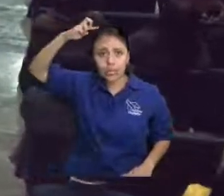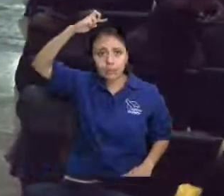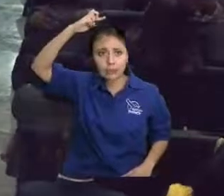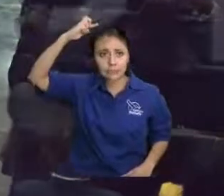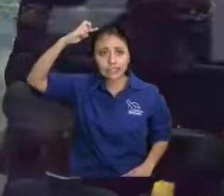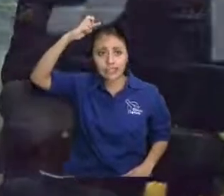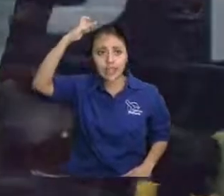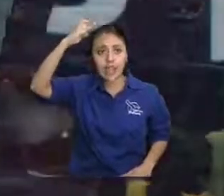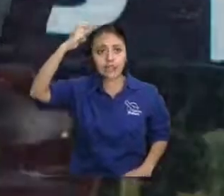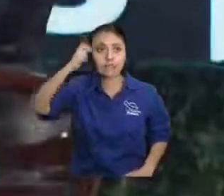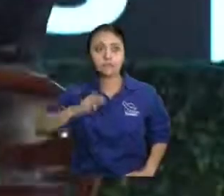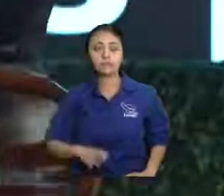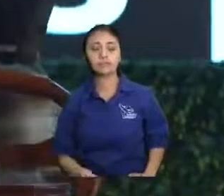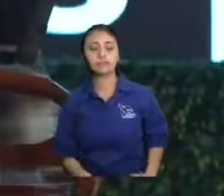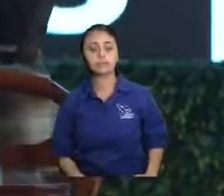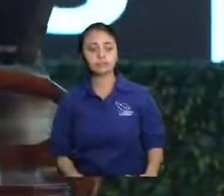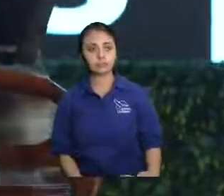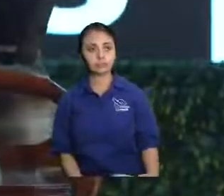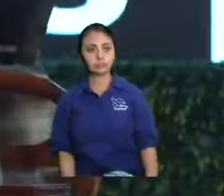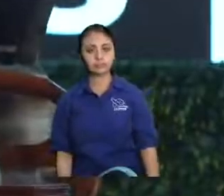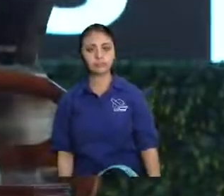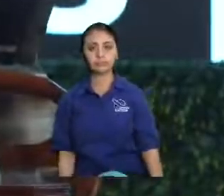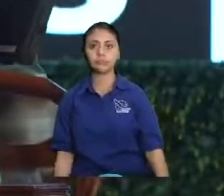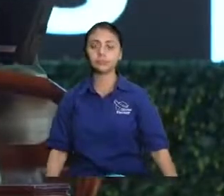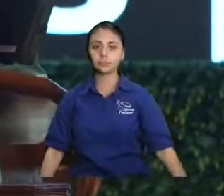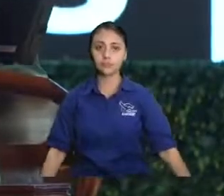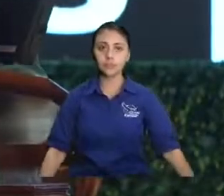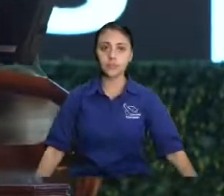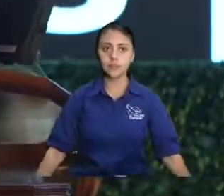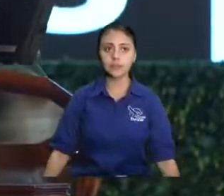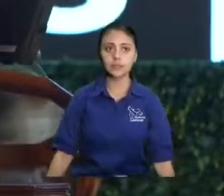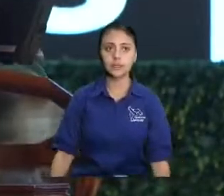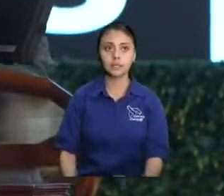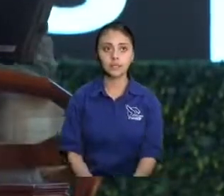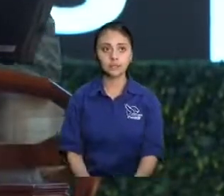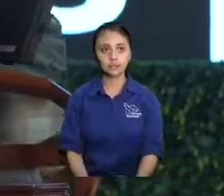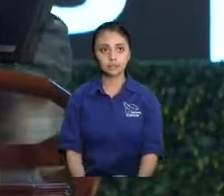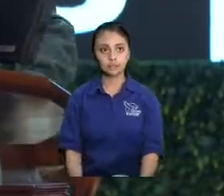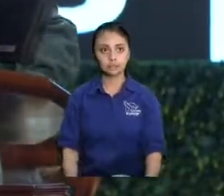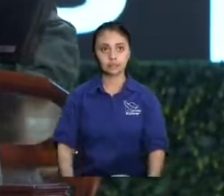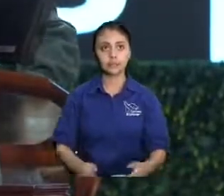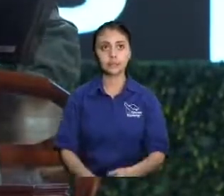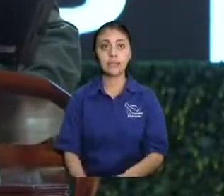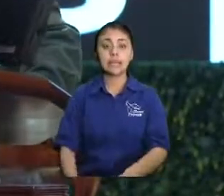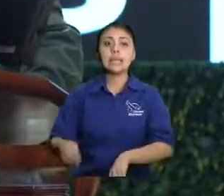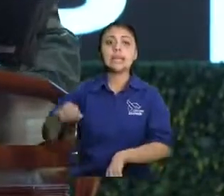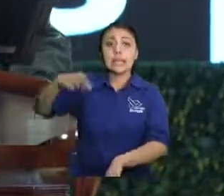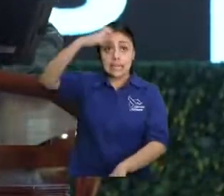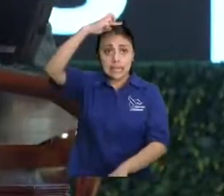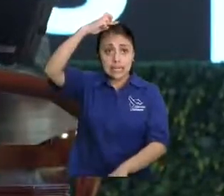Me han desbaratado un montón de cosas malas y me han anunciado cosas buenas. Y la que viene,